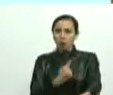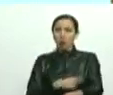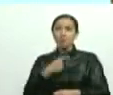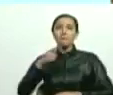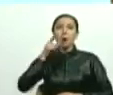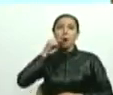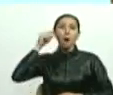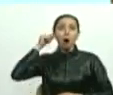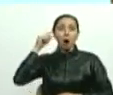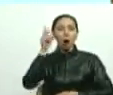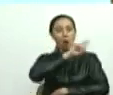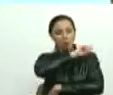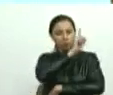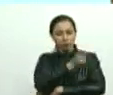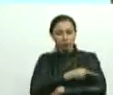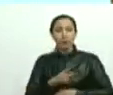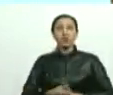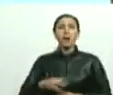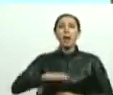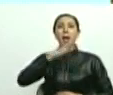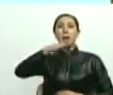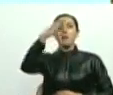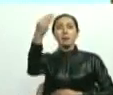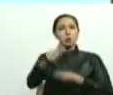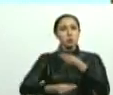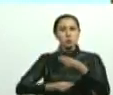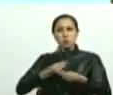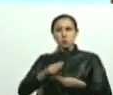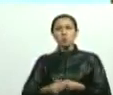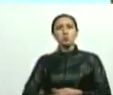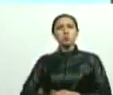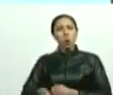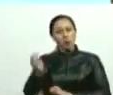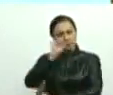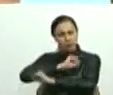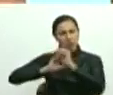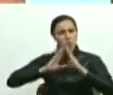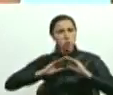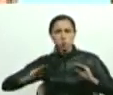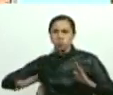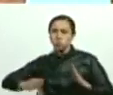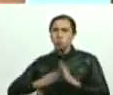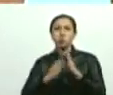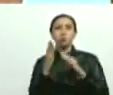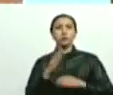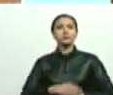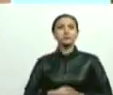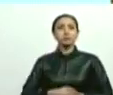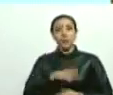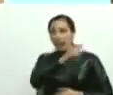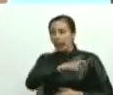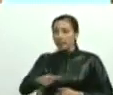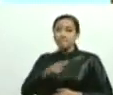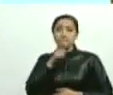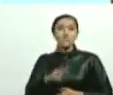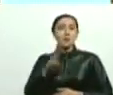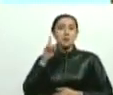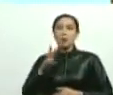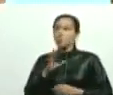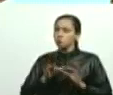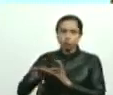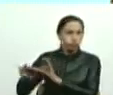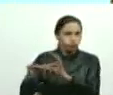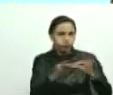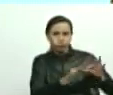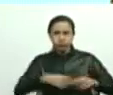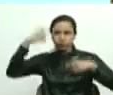una fuerza espiritual capaz de derribar cualquier obstáculo. Que el enemigo nos vea y nos vea unidos, unidos en Chávez,